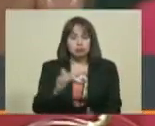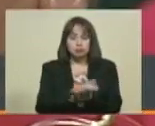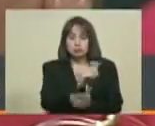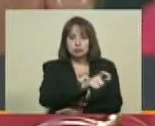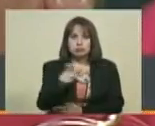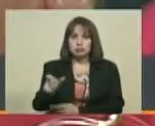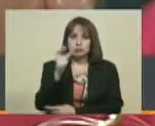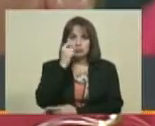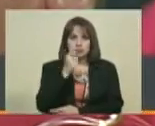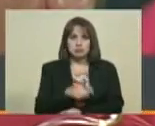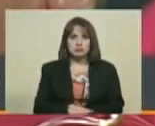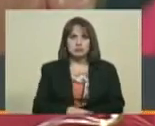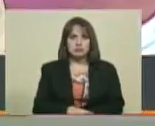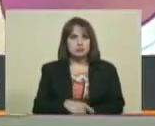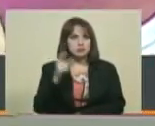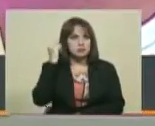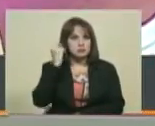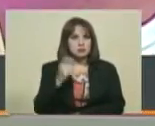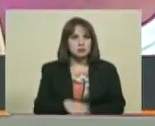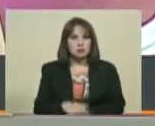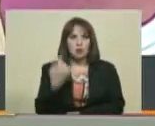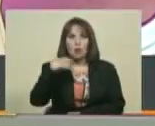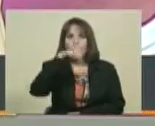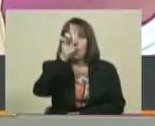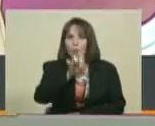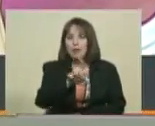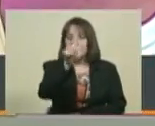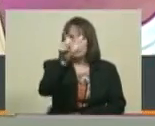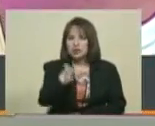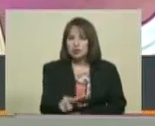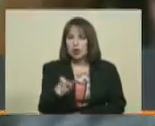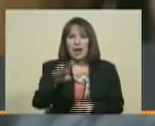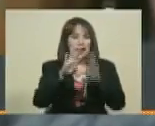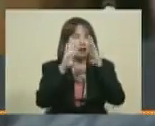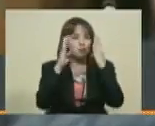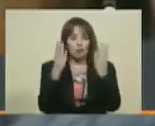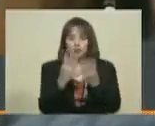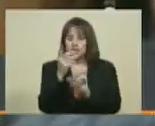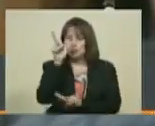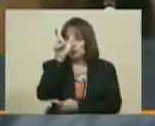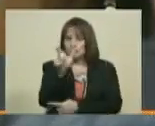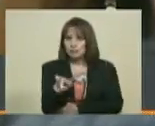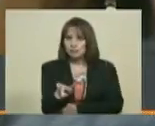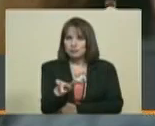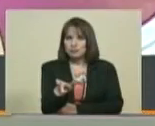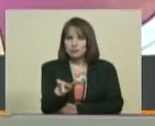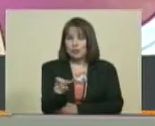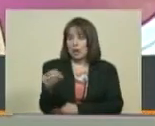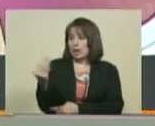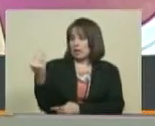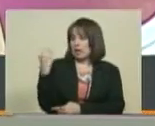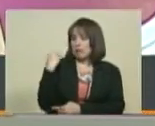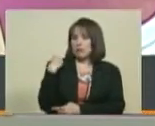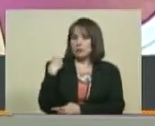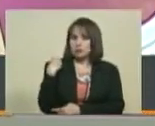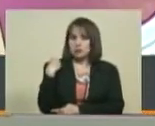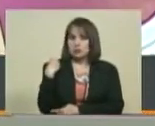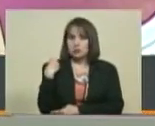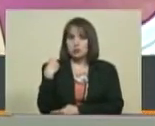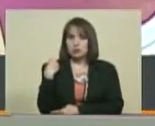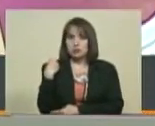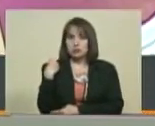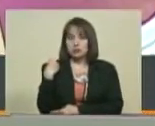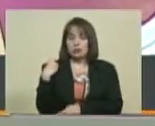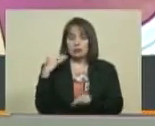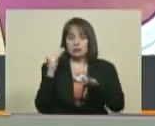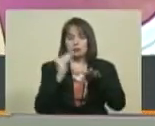que la única persona en este mundo que me alertó